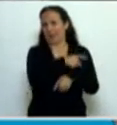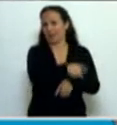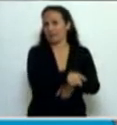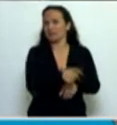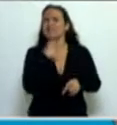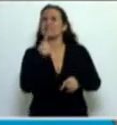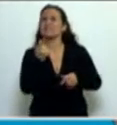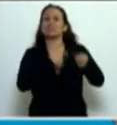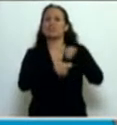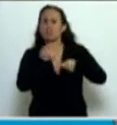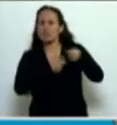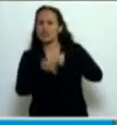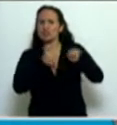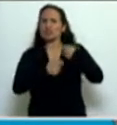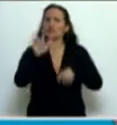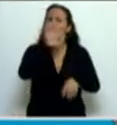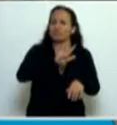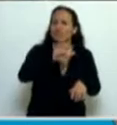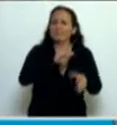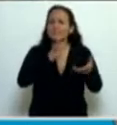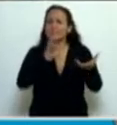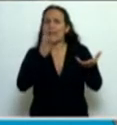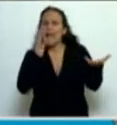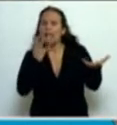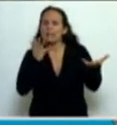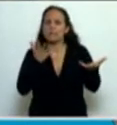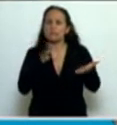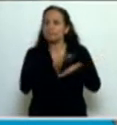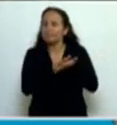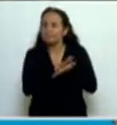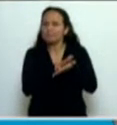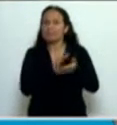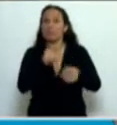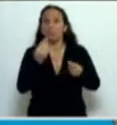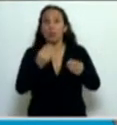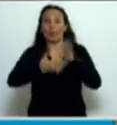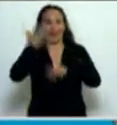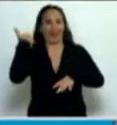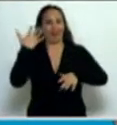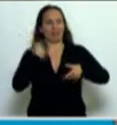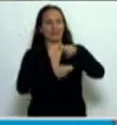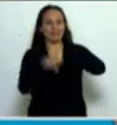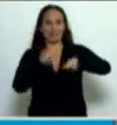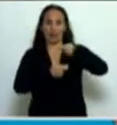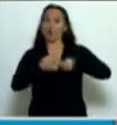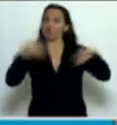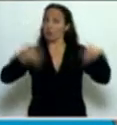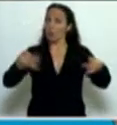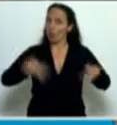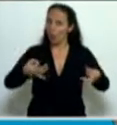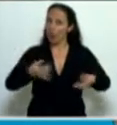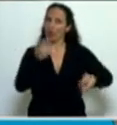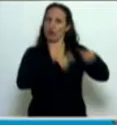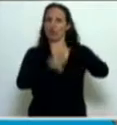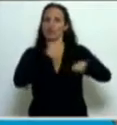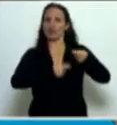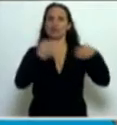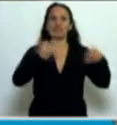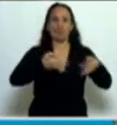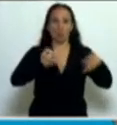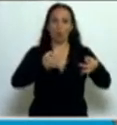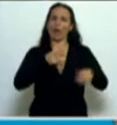acciones? Que fue la nacionalización de un negocio espurio que sucedió con la creación de las administradoras de fondos de